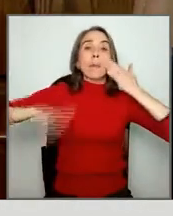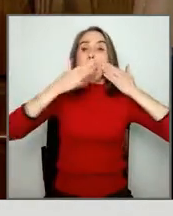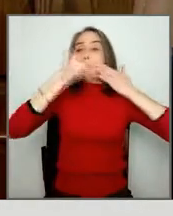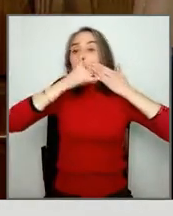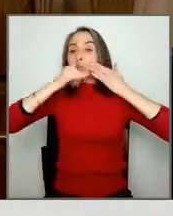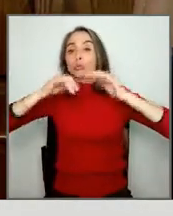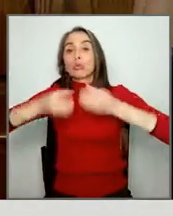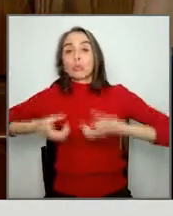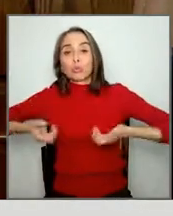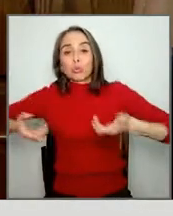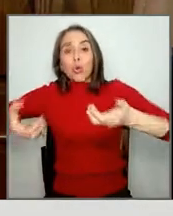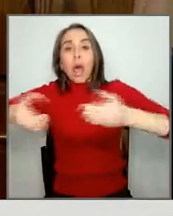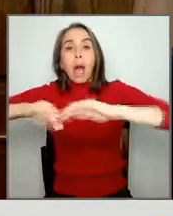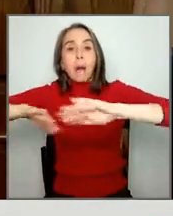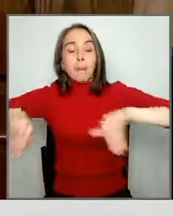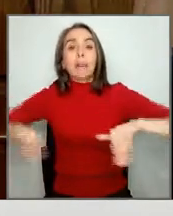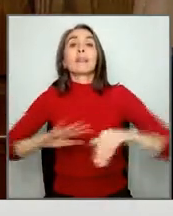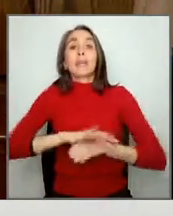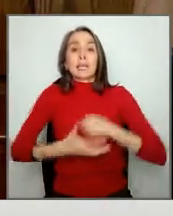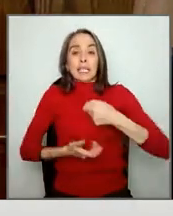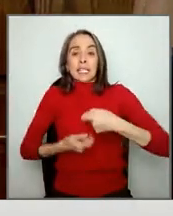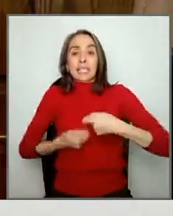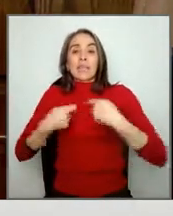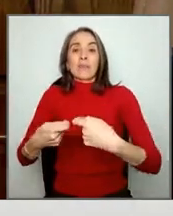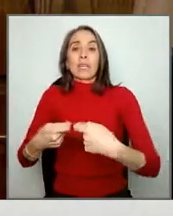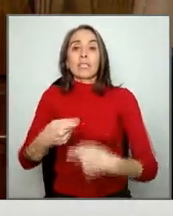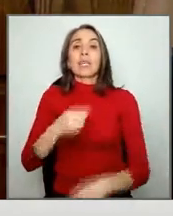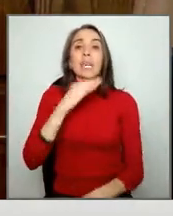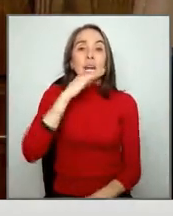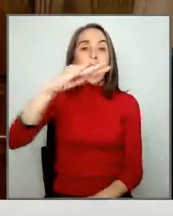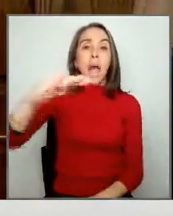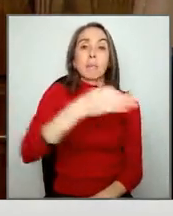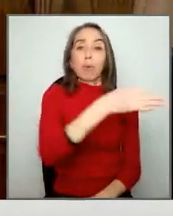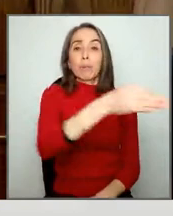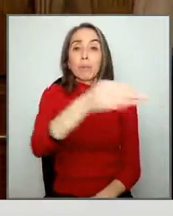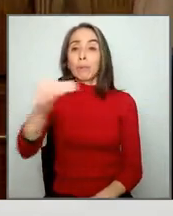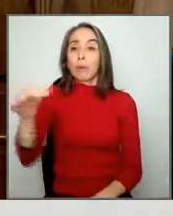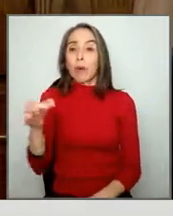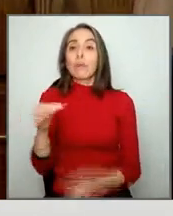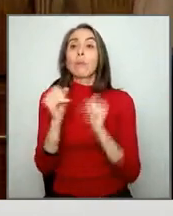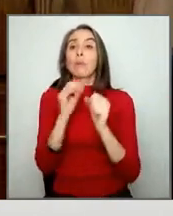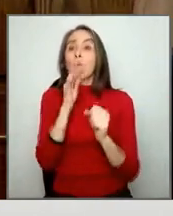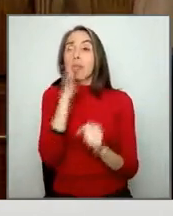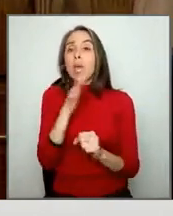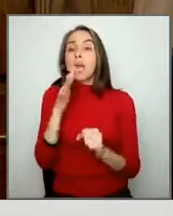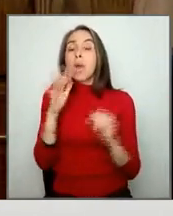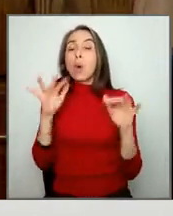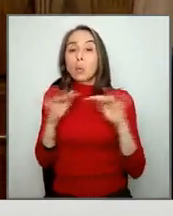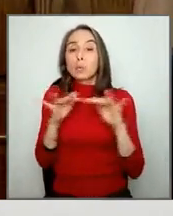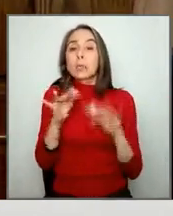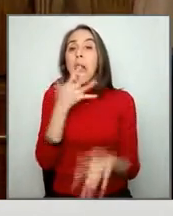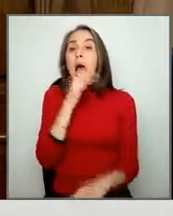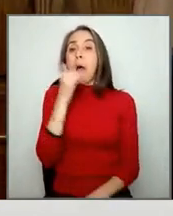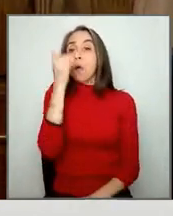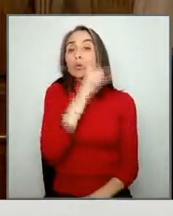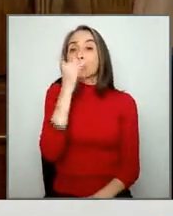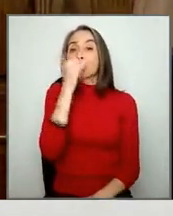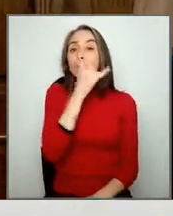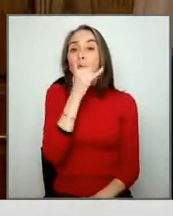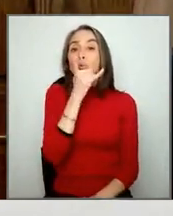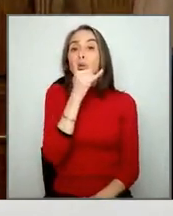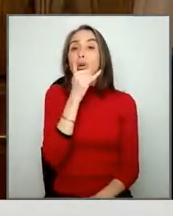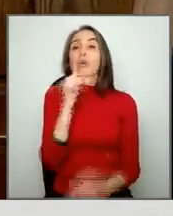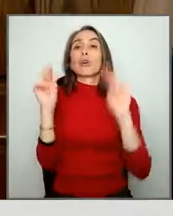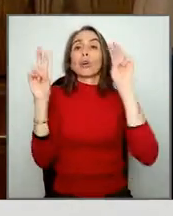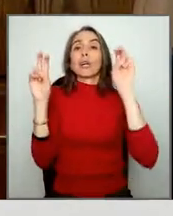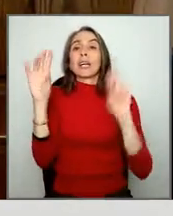sobre todo las zonas Rurales de mecanismos que permitan utilizar estas aguas grises No es simplemente decir que ahora se pueden